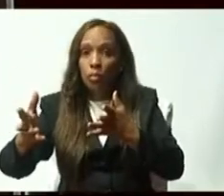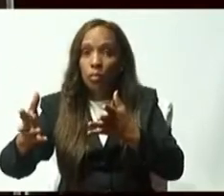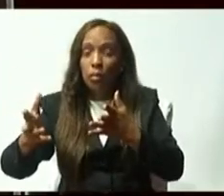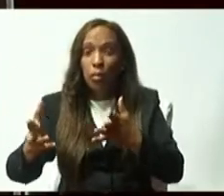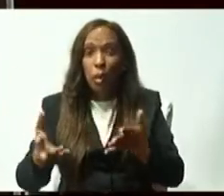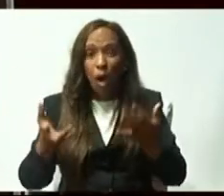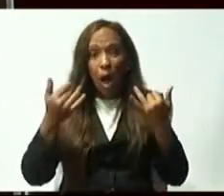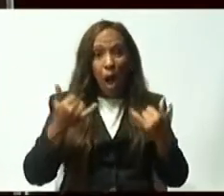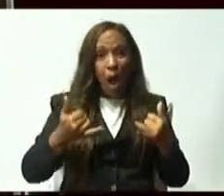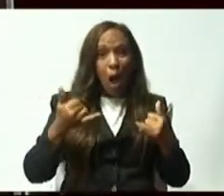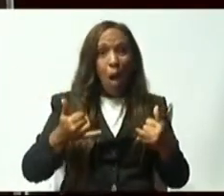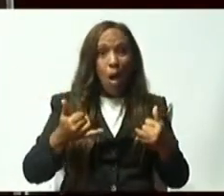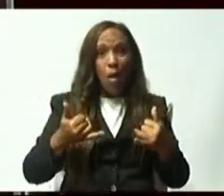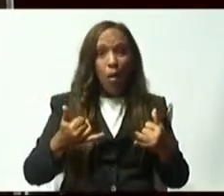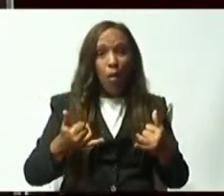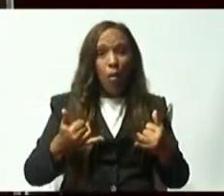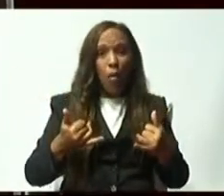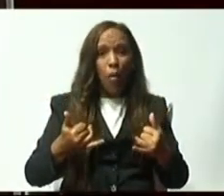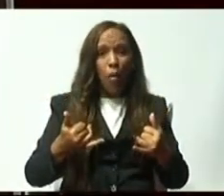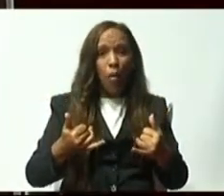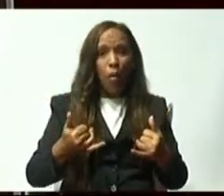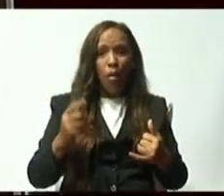mi honorabilidad.